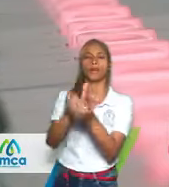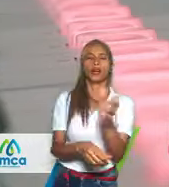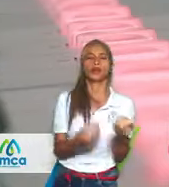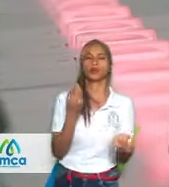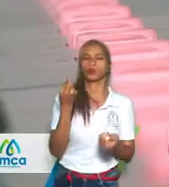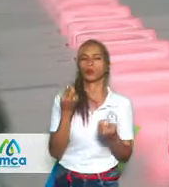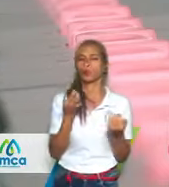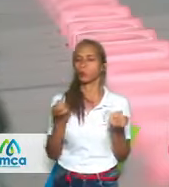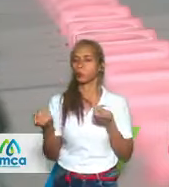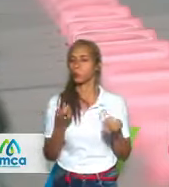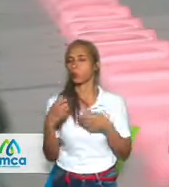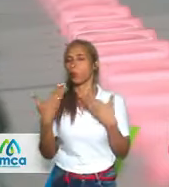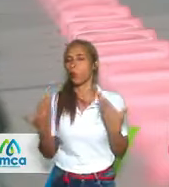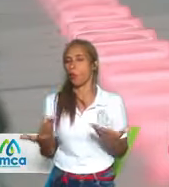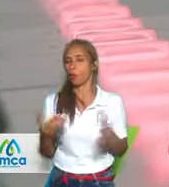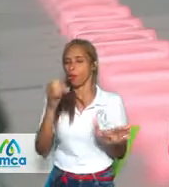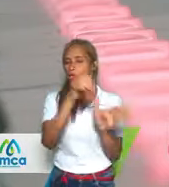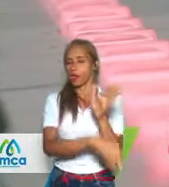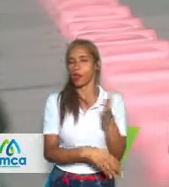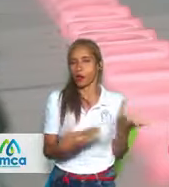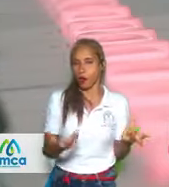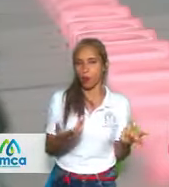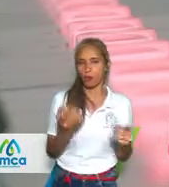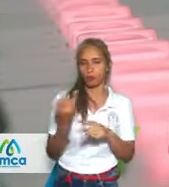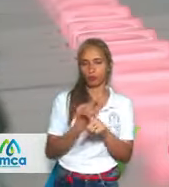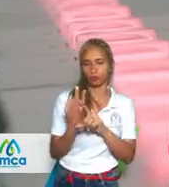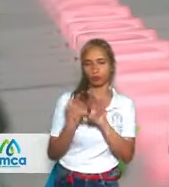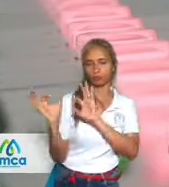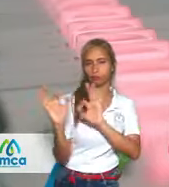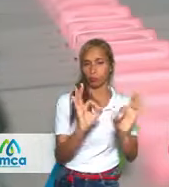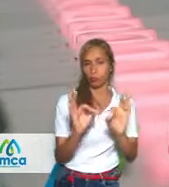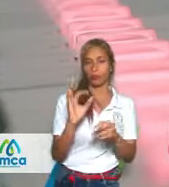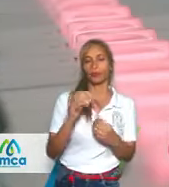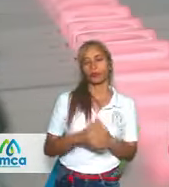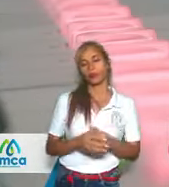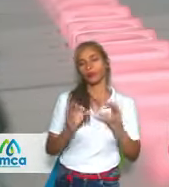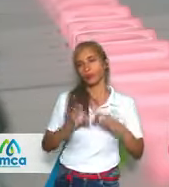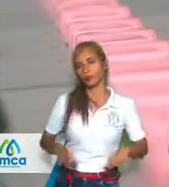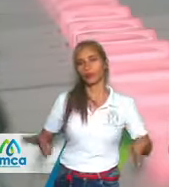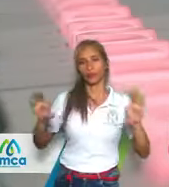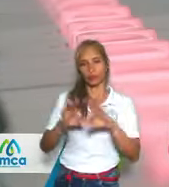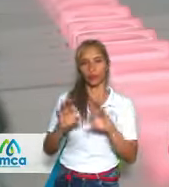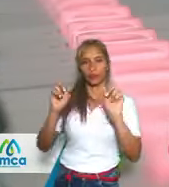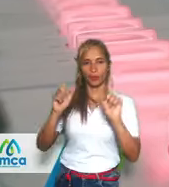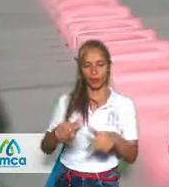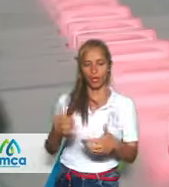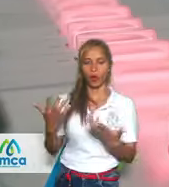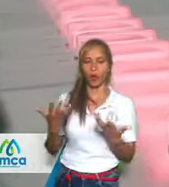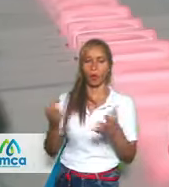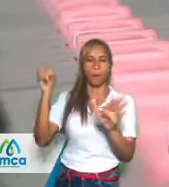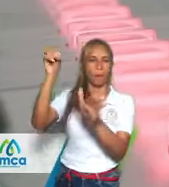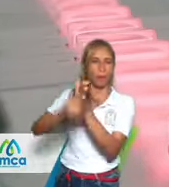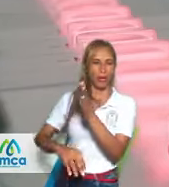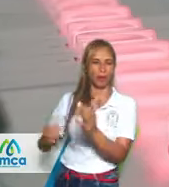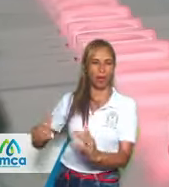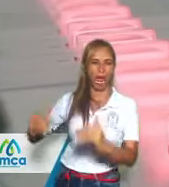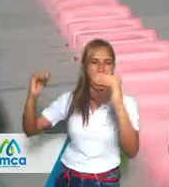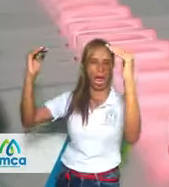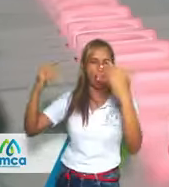sector, y indispensable hacer un correcto manejo de los residuos voluminosos, que son aquellos que últimamente han terminado